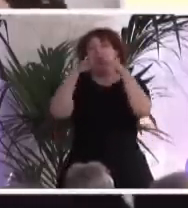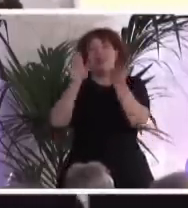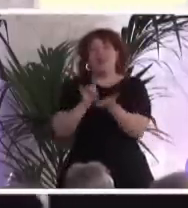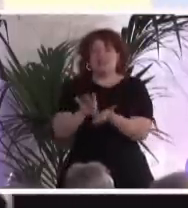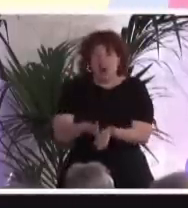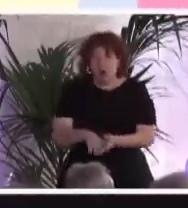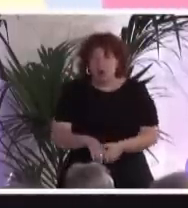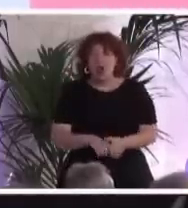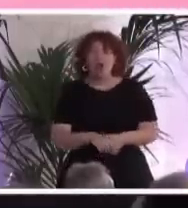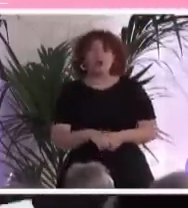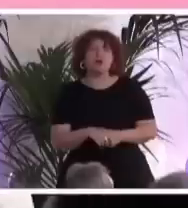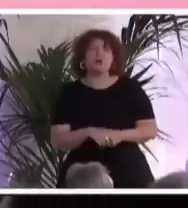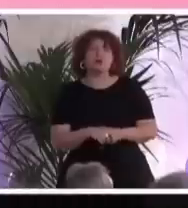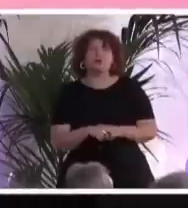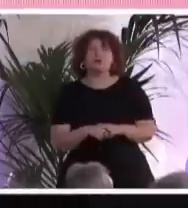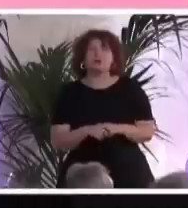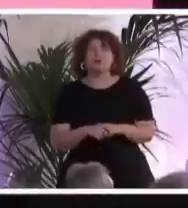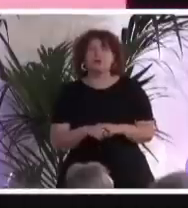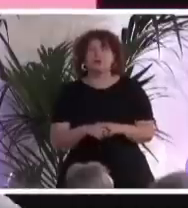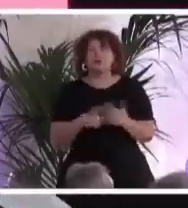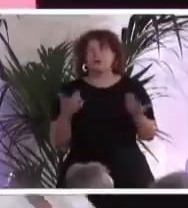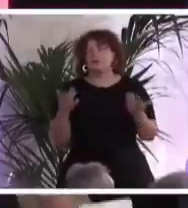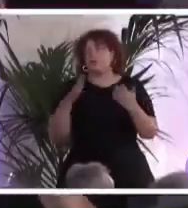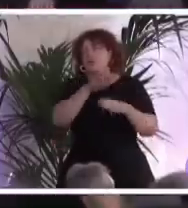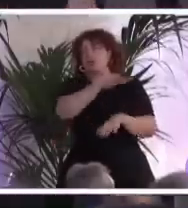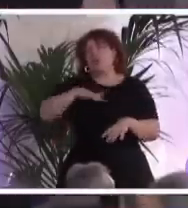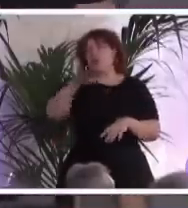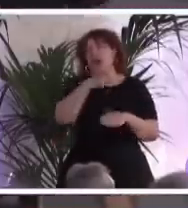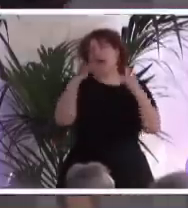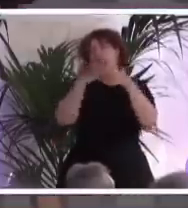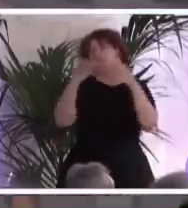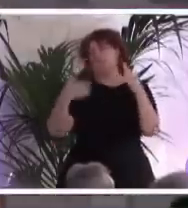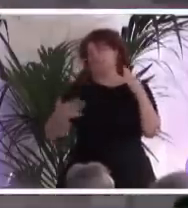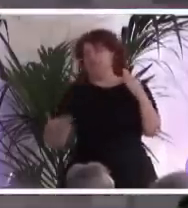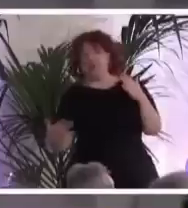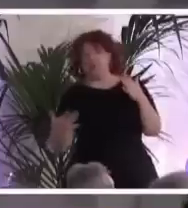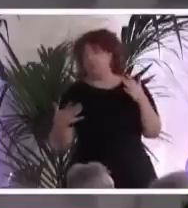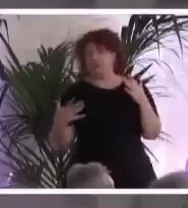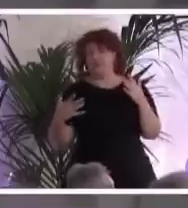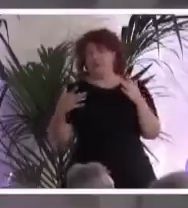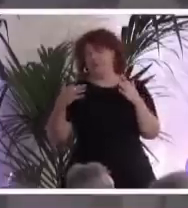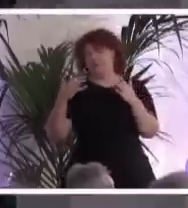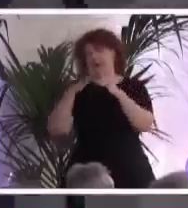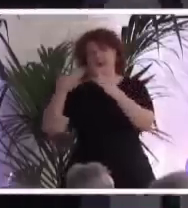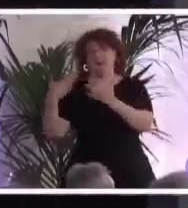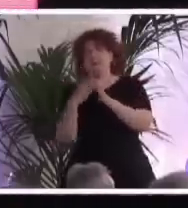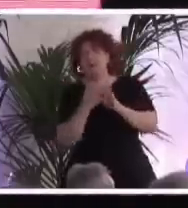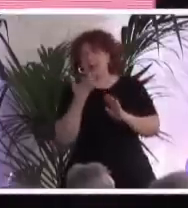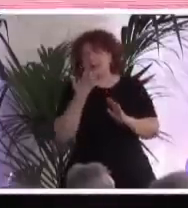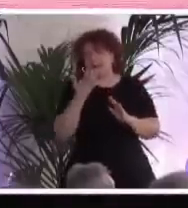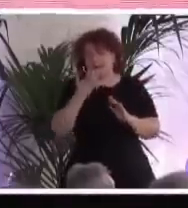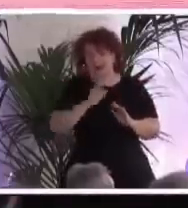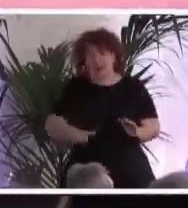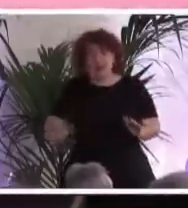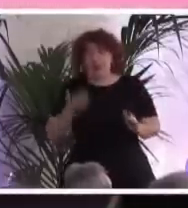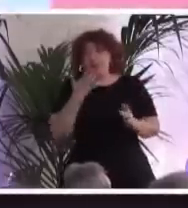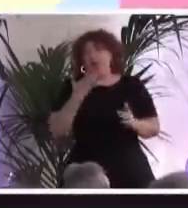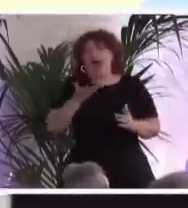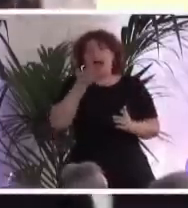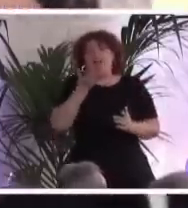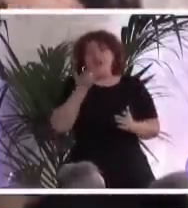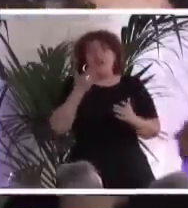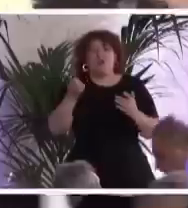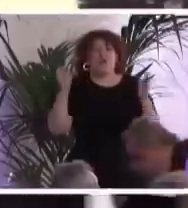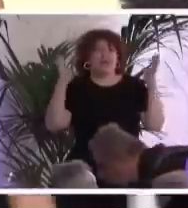habría zonas de infravivienda donde hay niños y niñas que no Tienen calefacción en invierno habría también